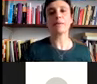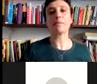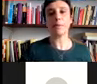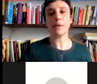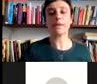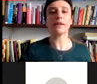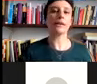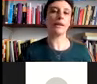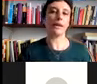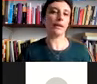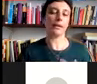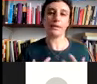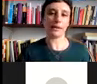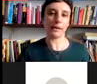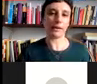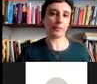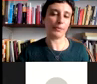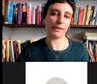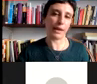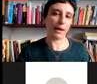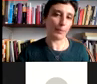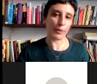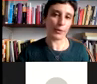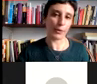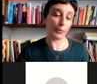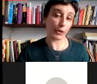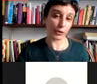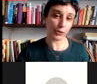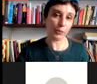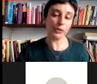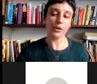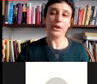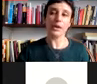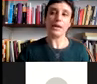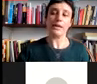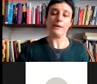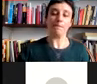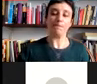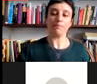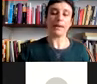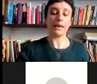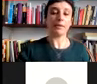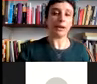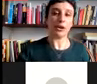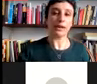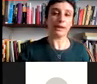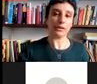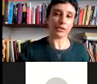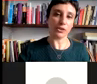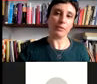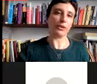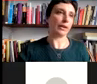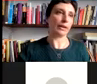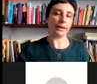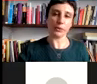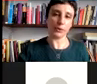para que implementen estrategias diseñadas por estos grupos, y mejoren la